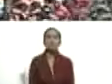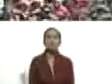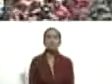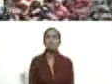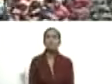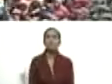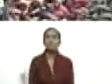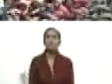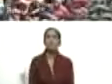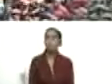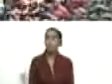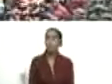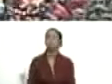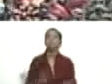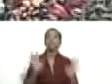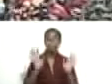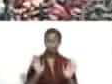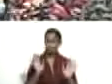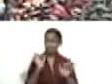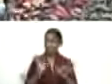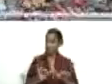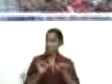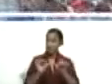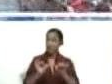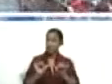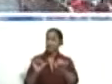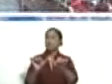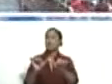oligarquías. Y vamos con un plan.